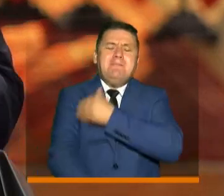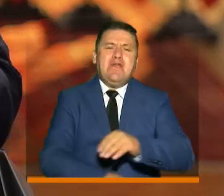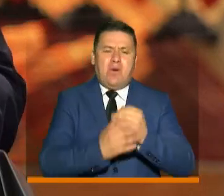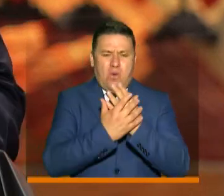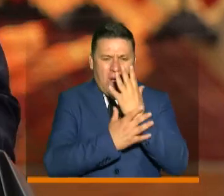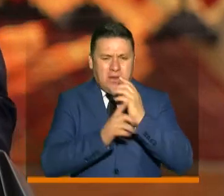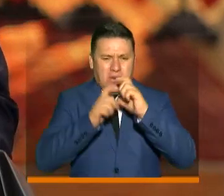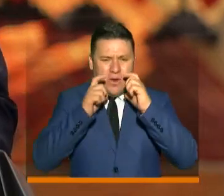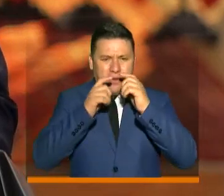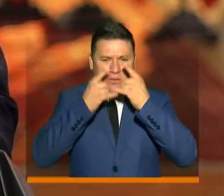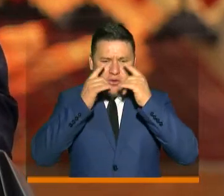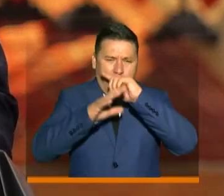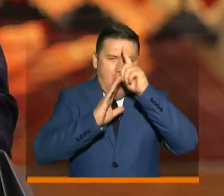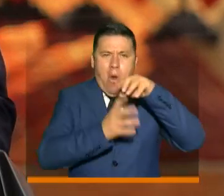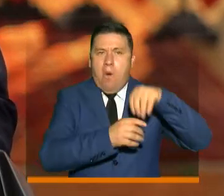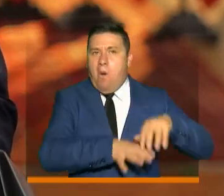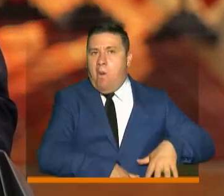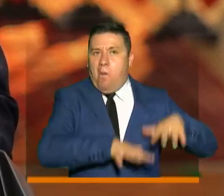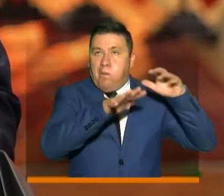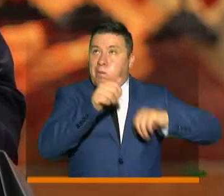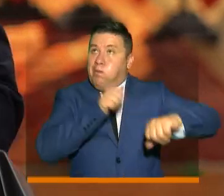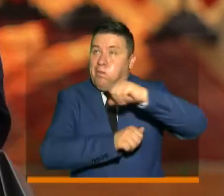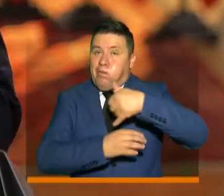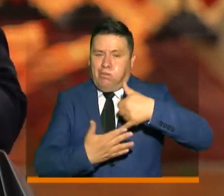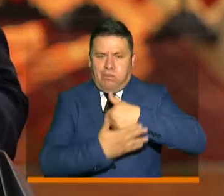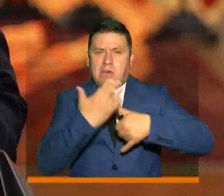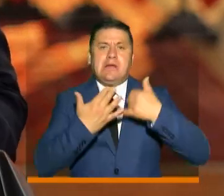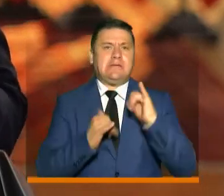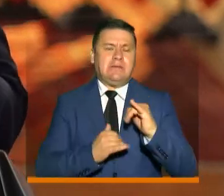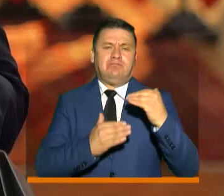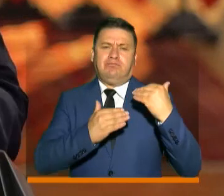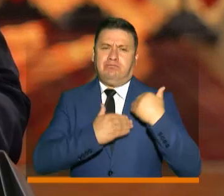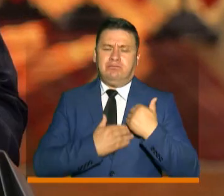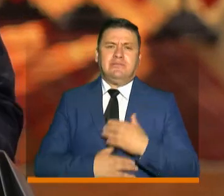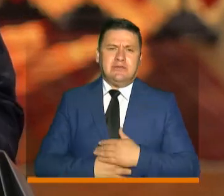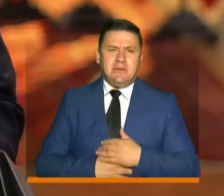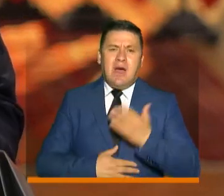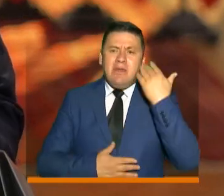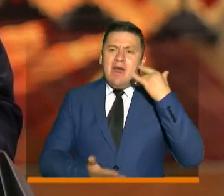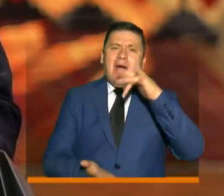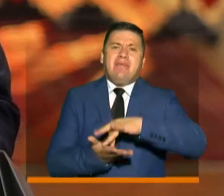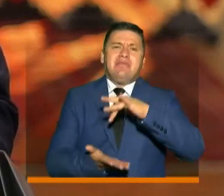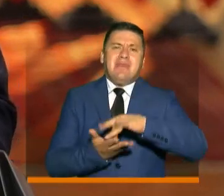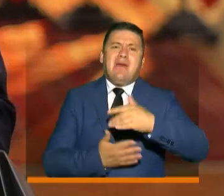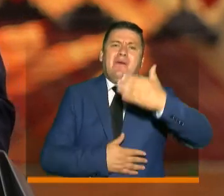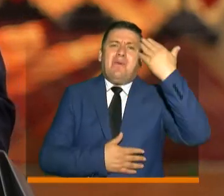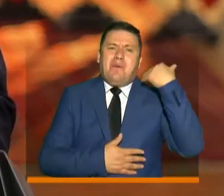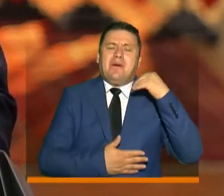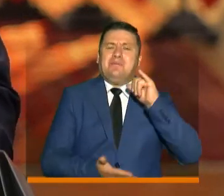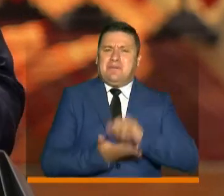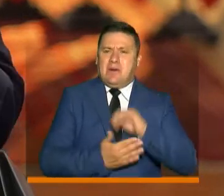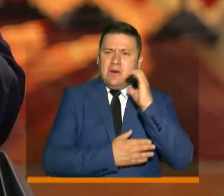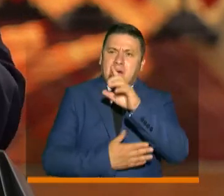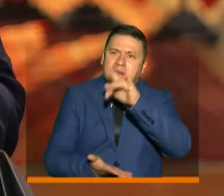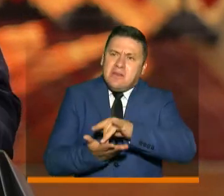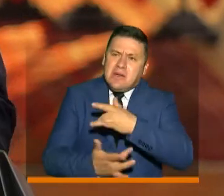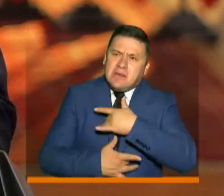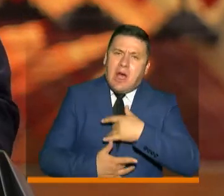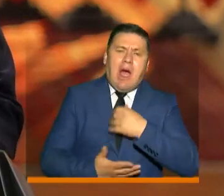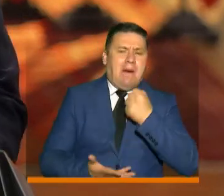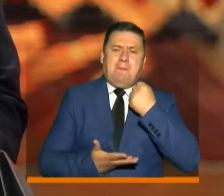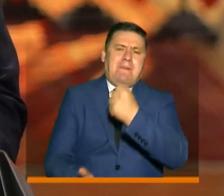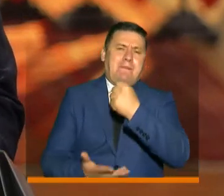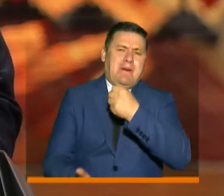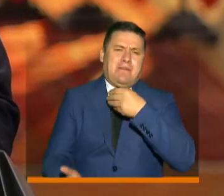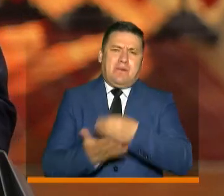de protección asimismo nos hemos encargado de sanear deudas que venían de tiempo atrás mejorar el flujo de